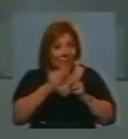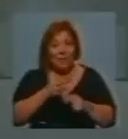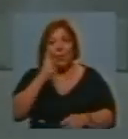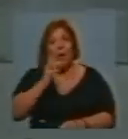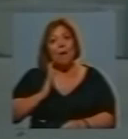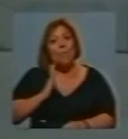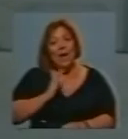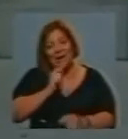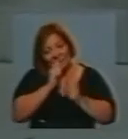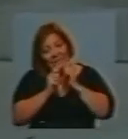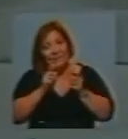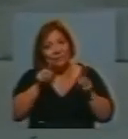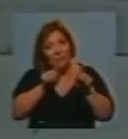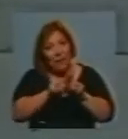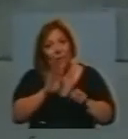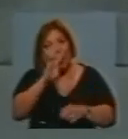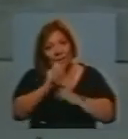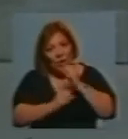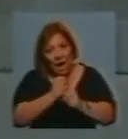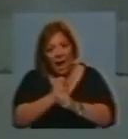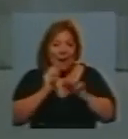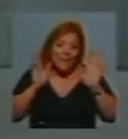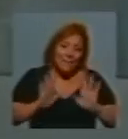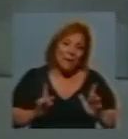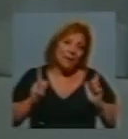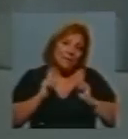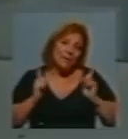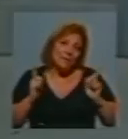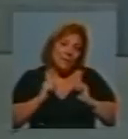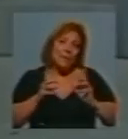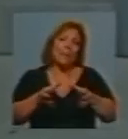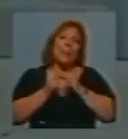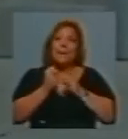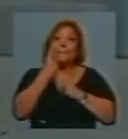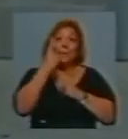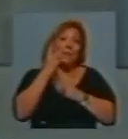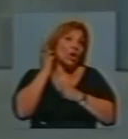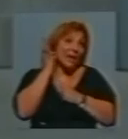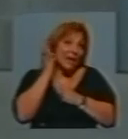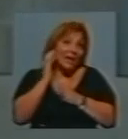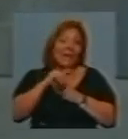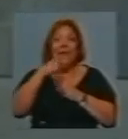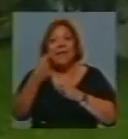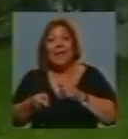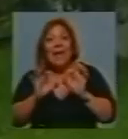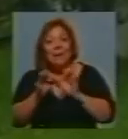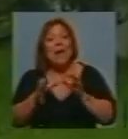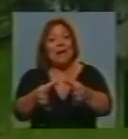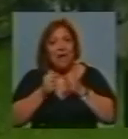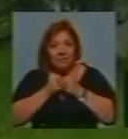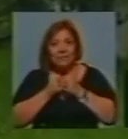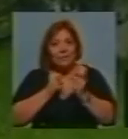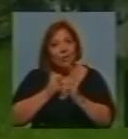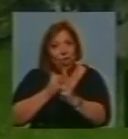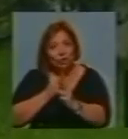mujer que junto a su pareja, tras 4 años de preparación y espera, adoptaron primero una niña y luego su hermanita. En esos